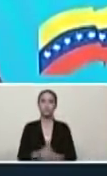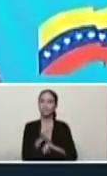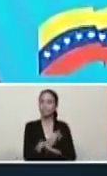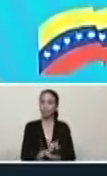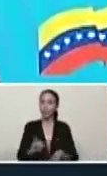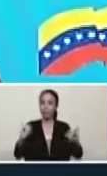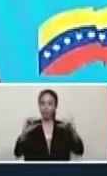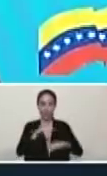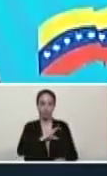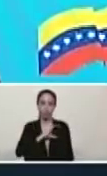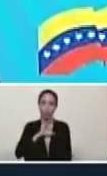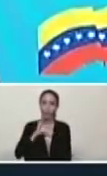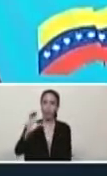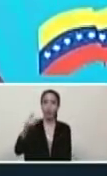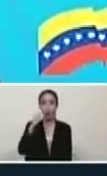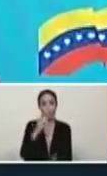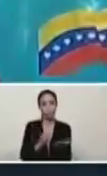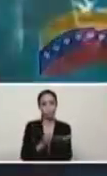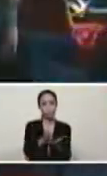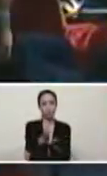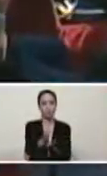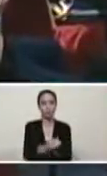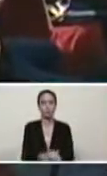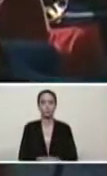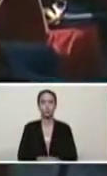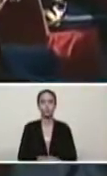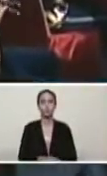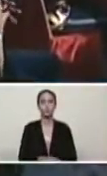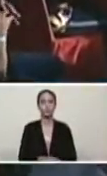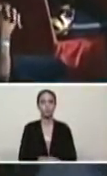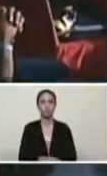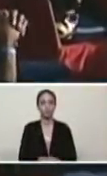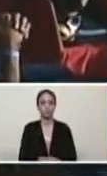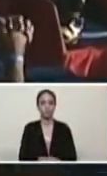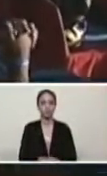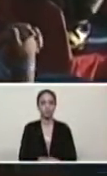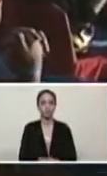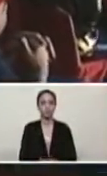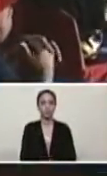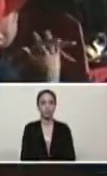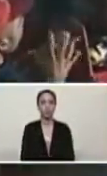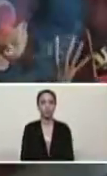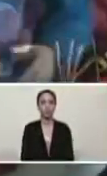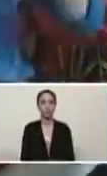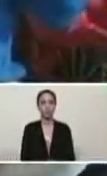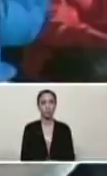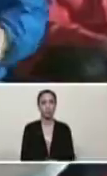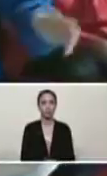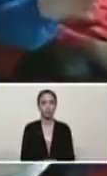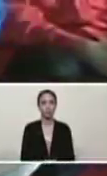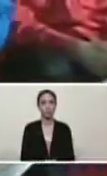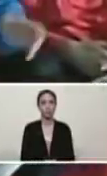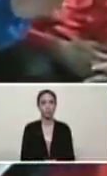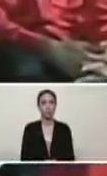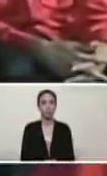irrevocablemente soberano. Rumbo al socialismo, rumbo a la patria grande.